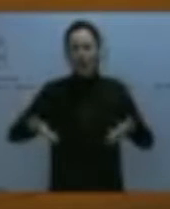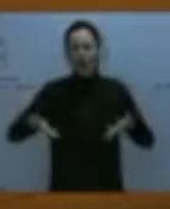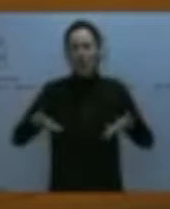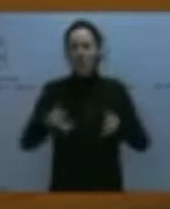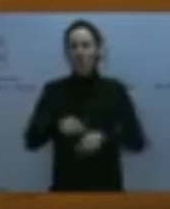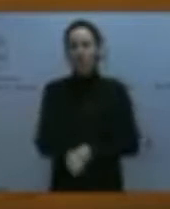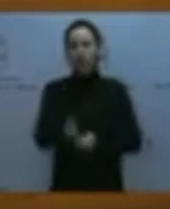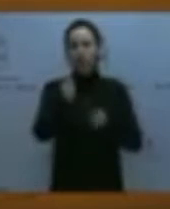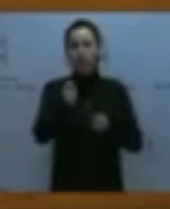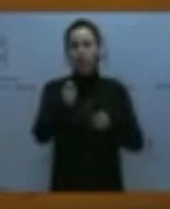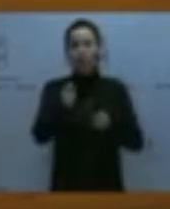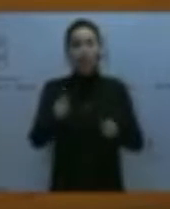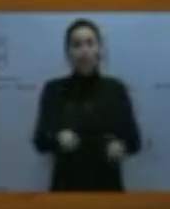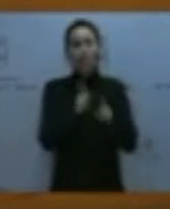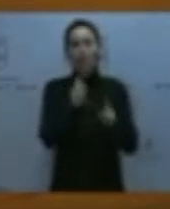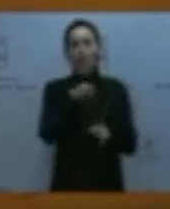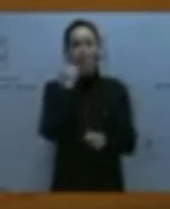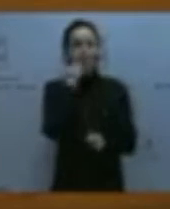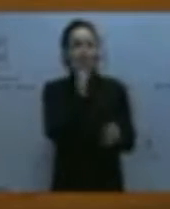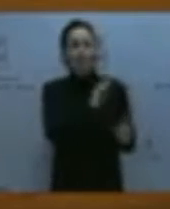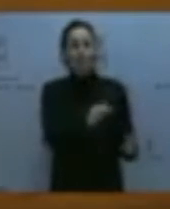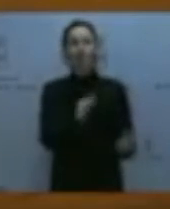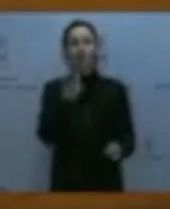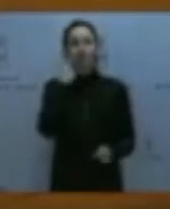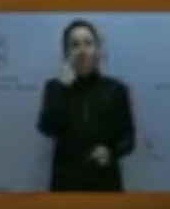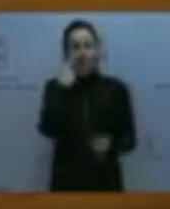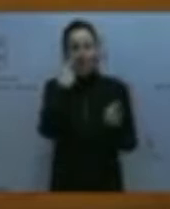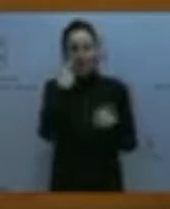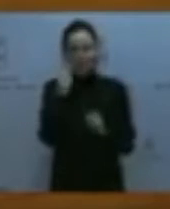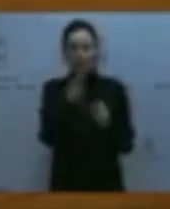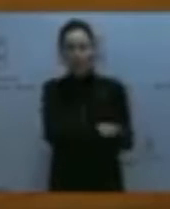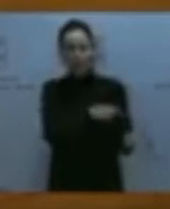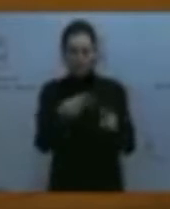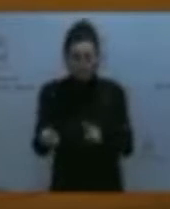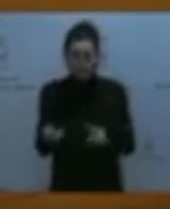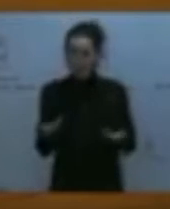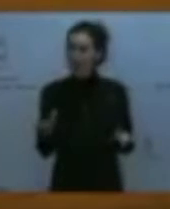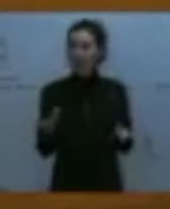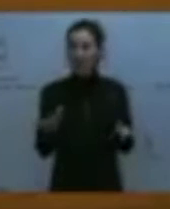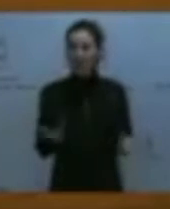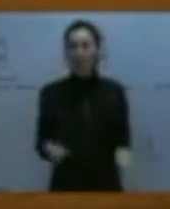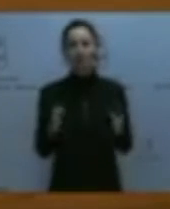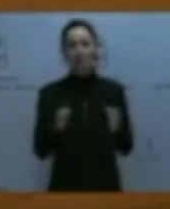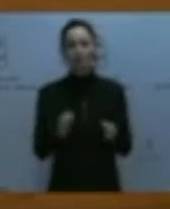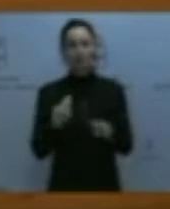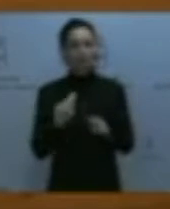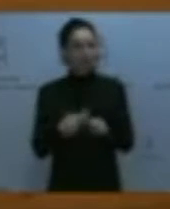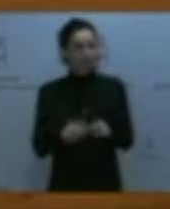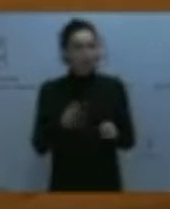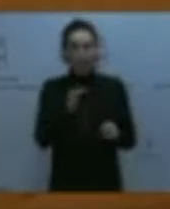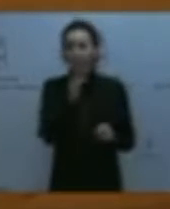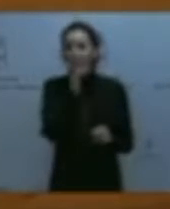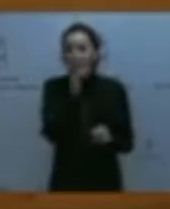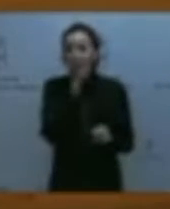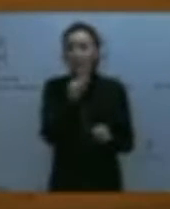sus históricas peticiones. Son bien conocidas las demandas de devoluciones cero. La política de descartes tampoco está pensada para